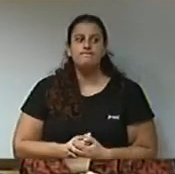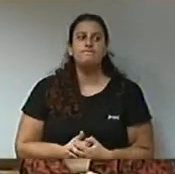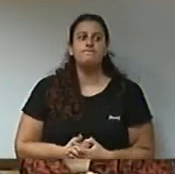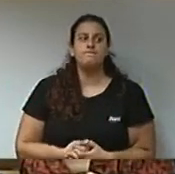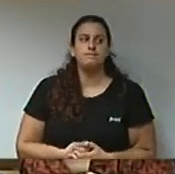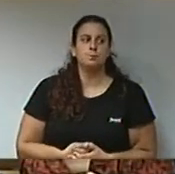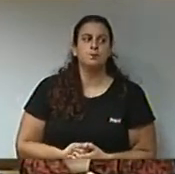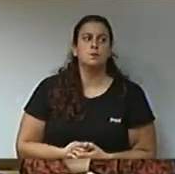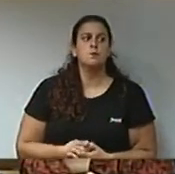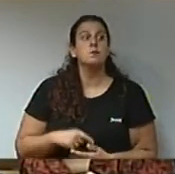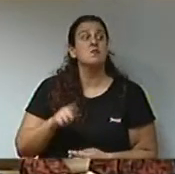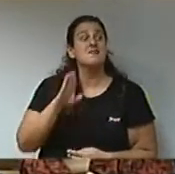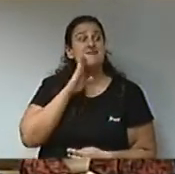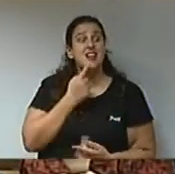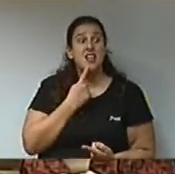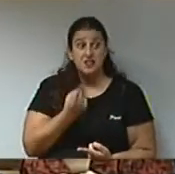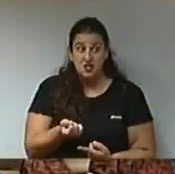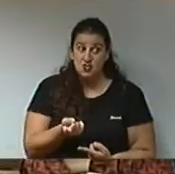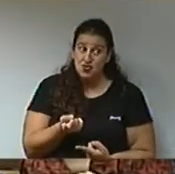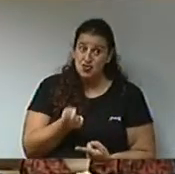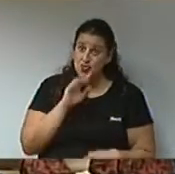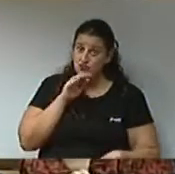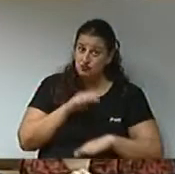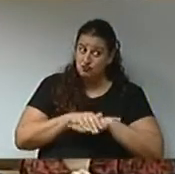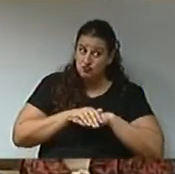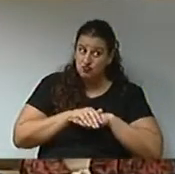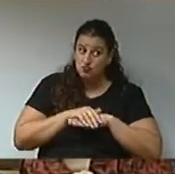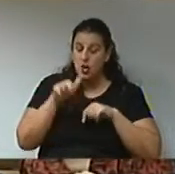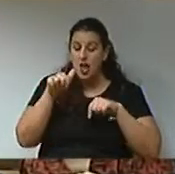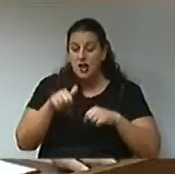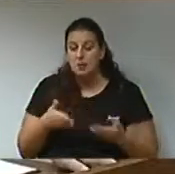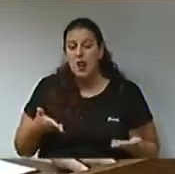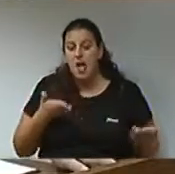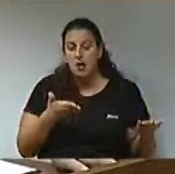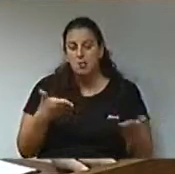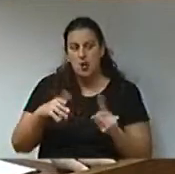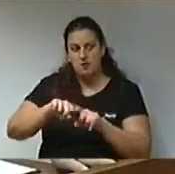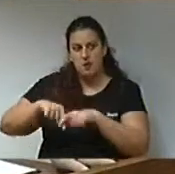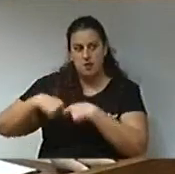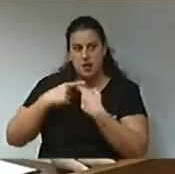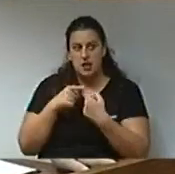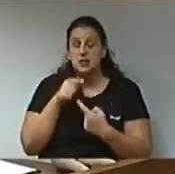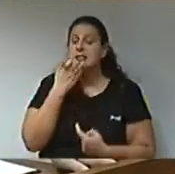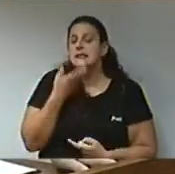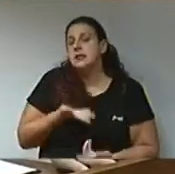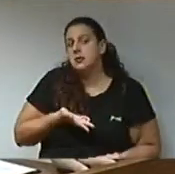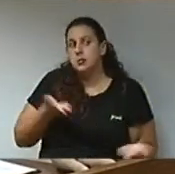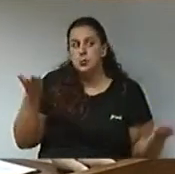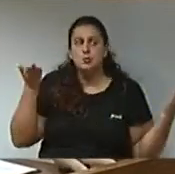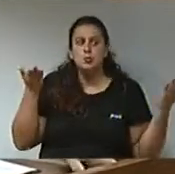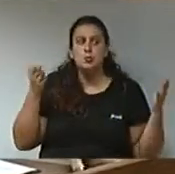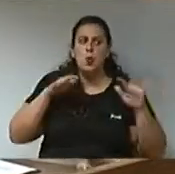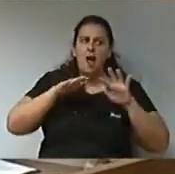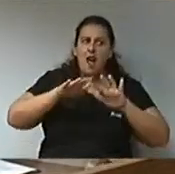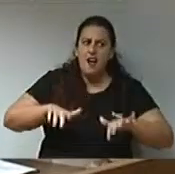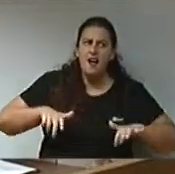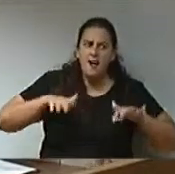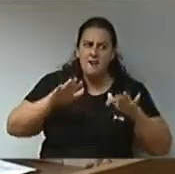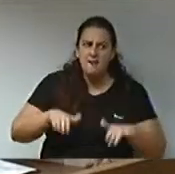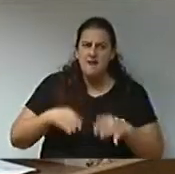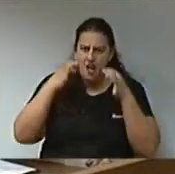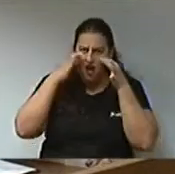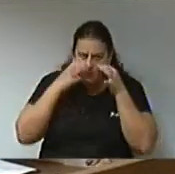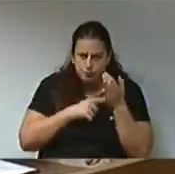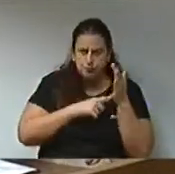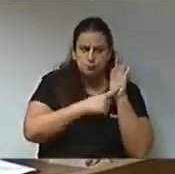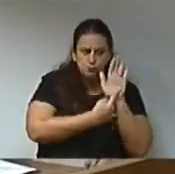¿Cumplir con lo que ha dicho? Estamos aquí para ayudar a las familias. Y mire, señor Puig, si usted quiere una ambiciosa y verdadera propuesta